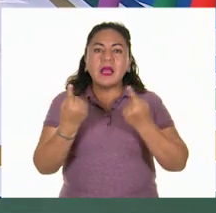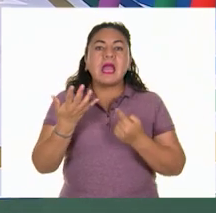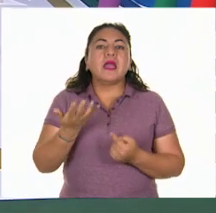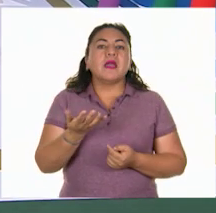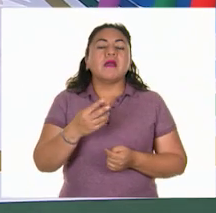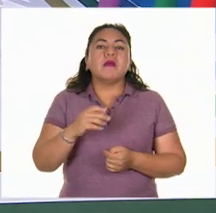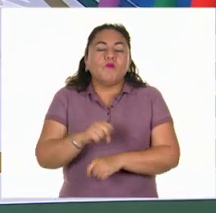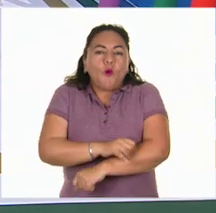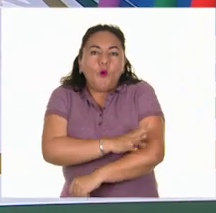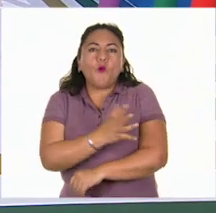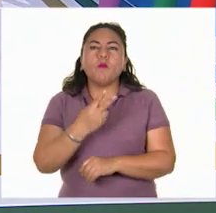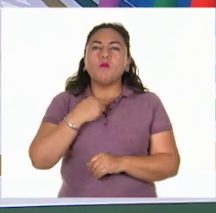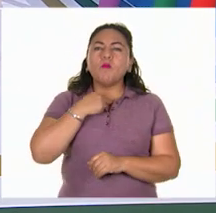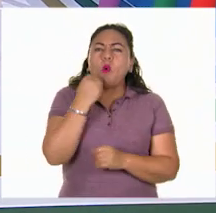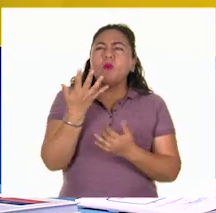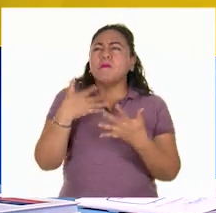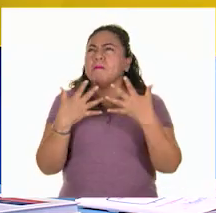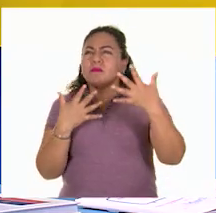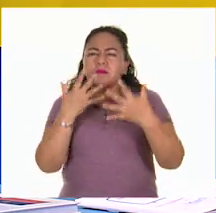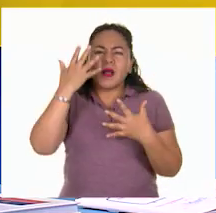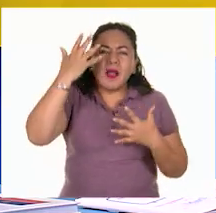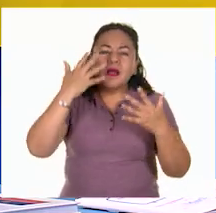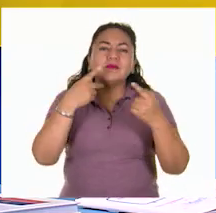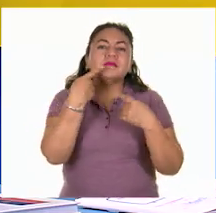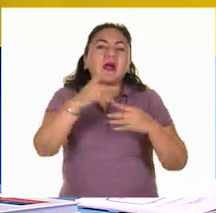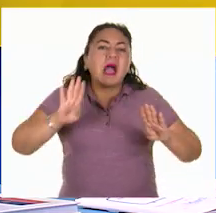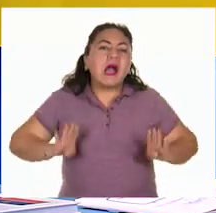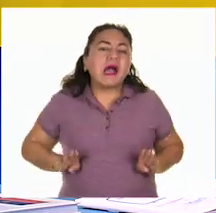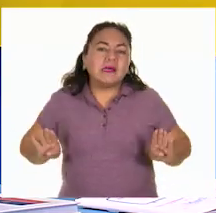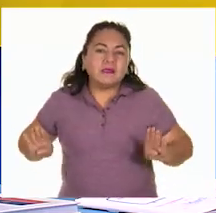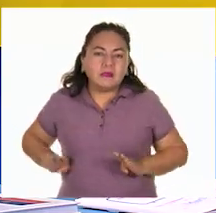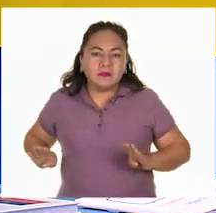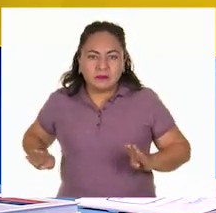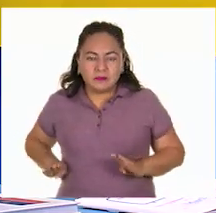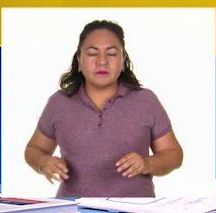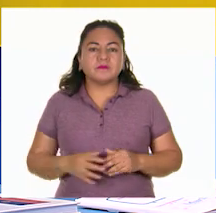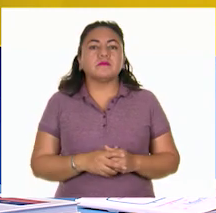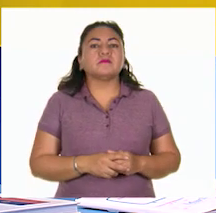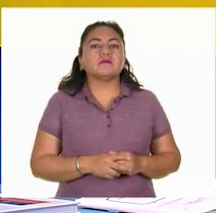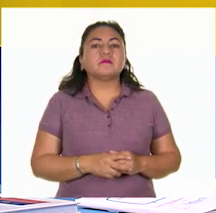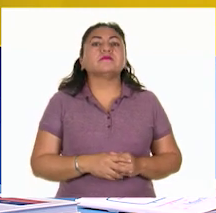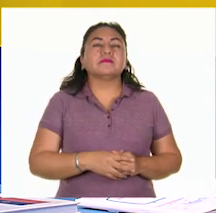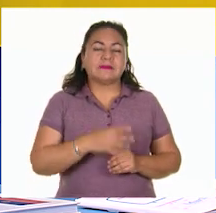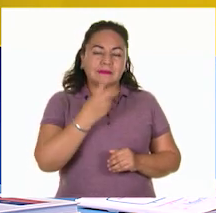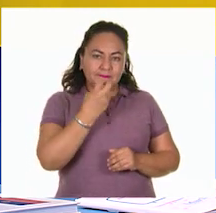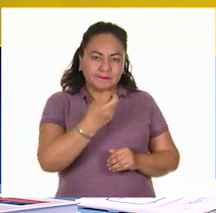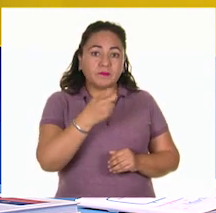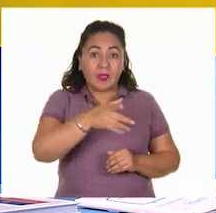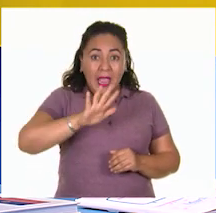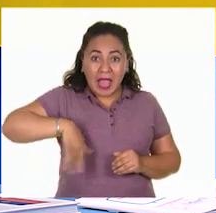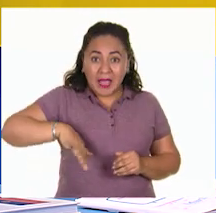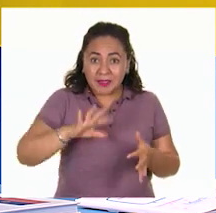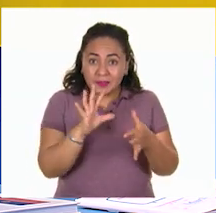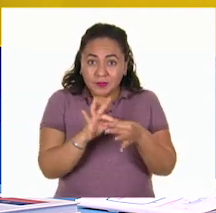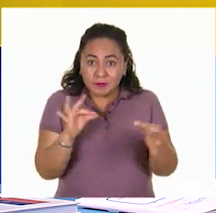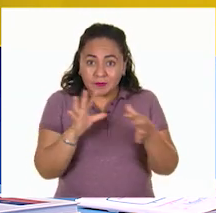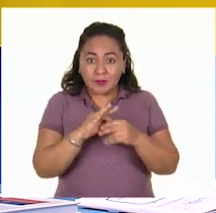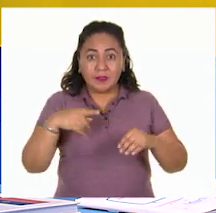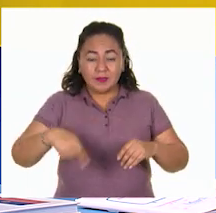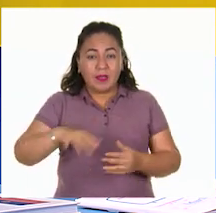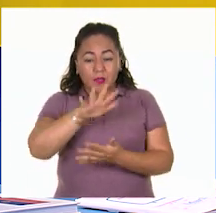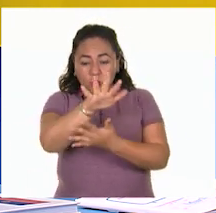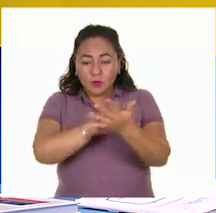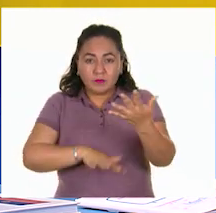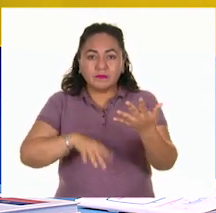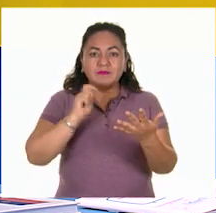sus voces y todo. Muy bien, María. De hecho, por todo lo que mencionas, la mayoría de textos que